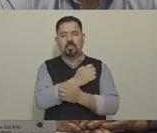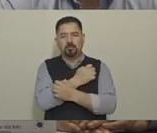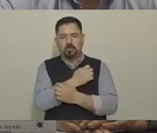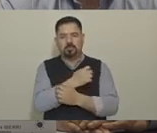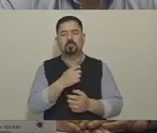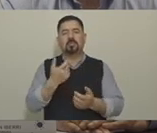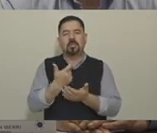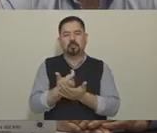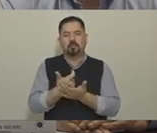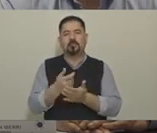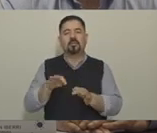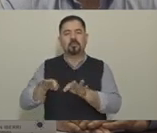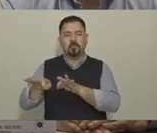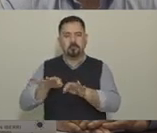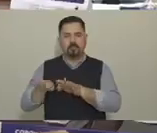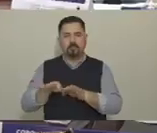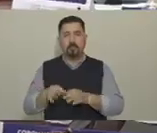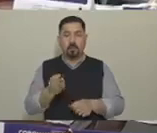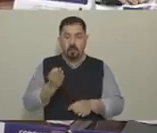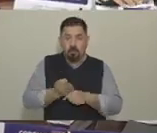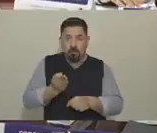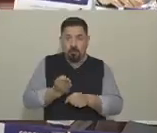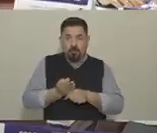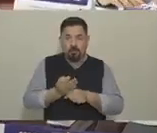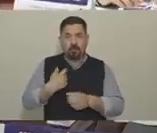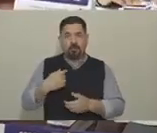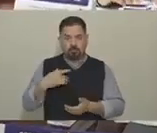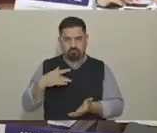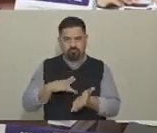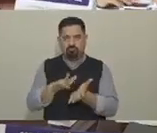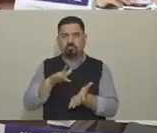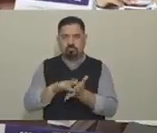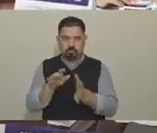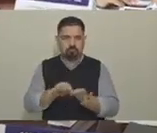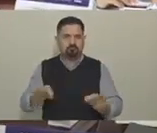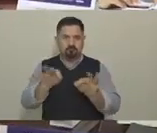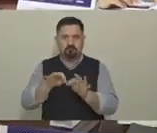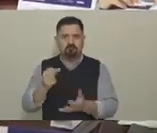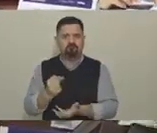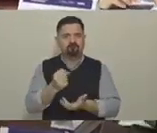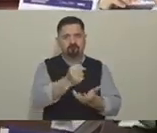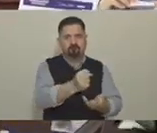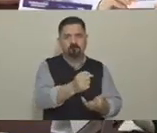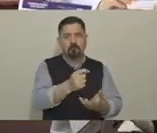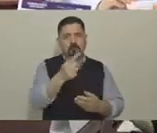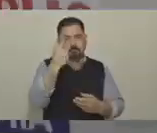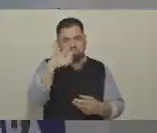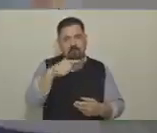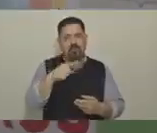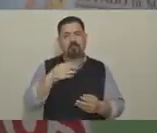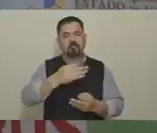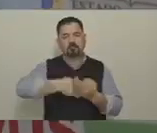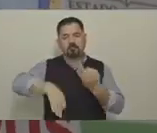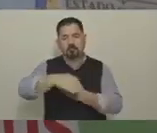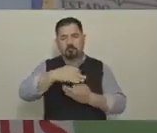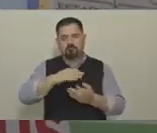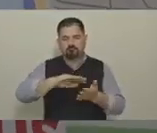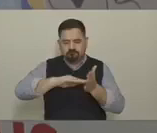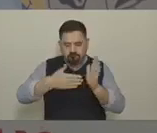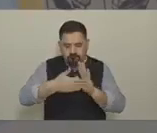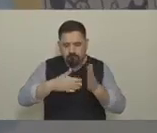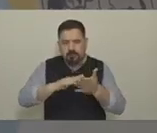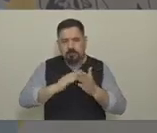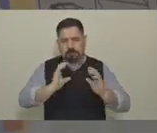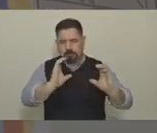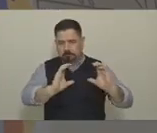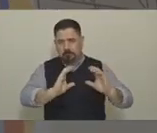educación, economía y trabajo. En este momento estoy destinando recursos estatales extraordinarios para reforzar la